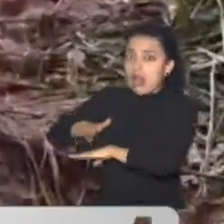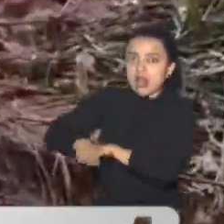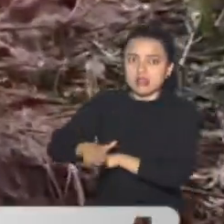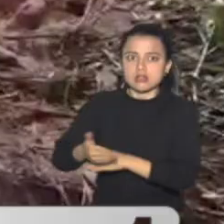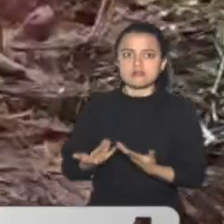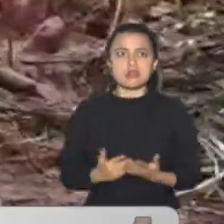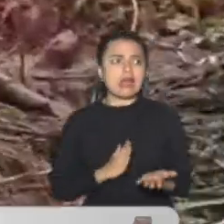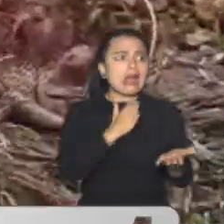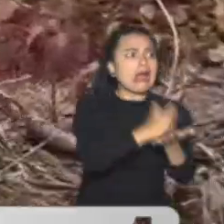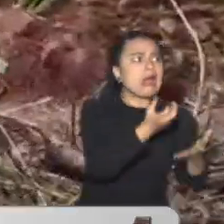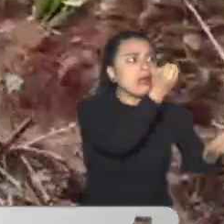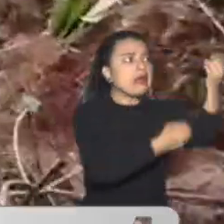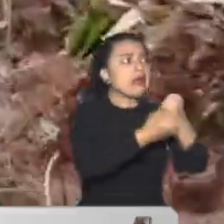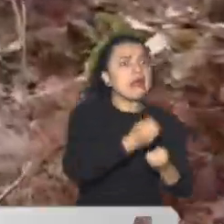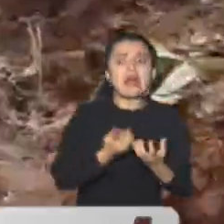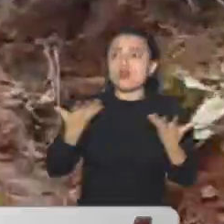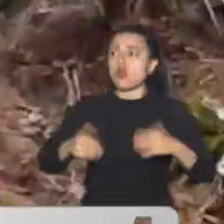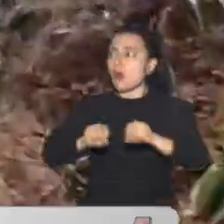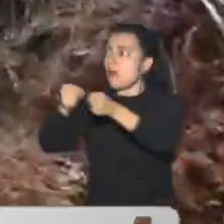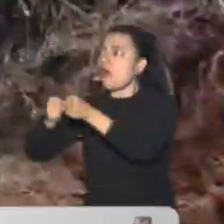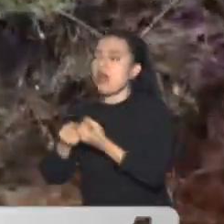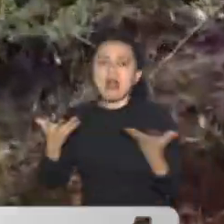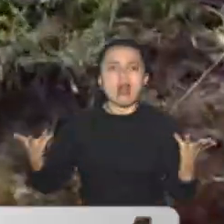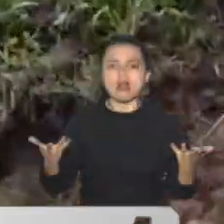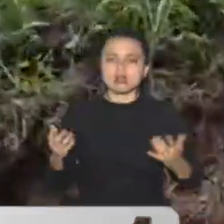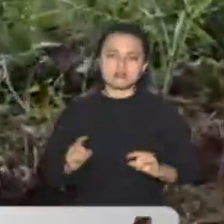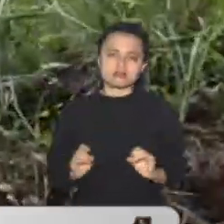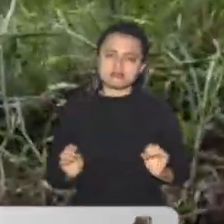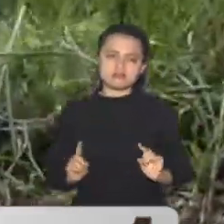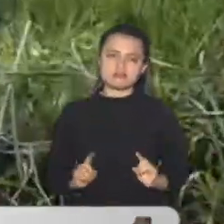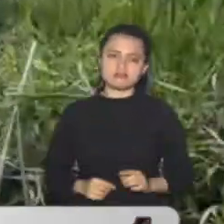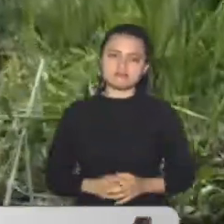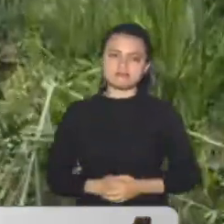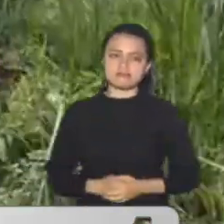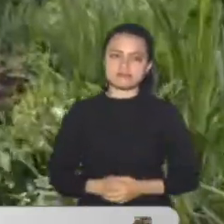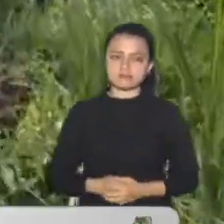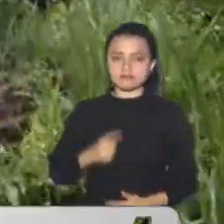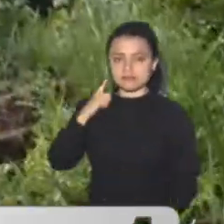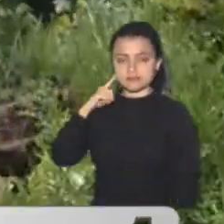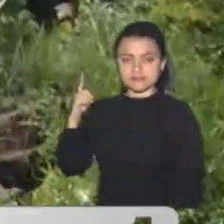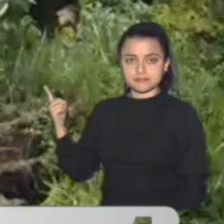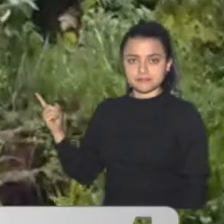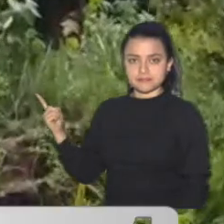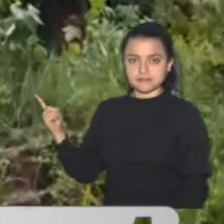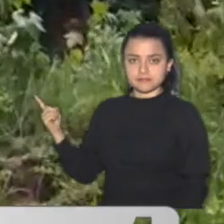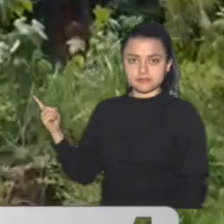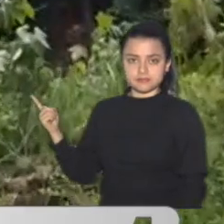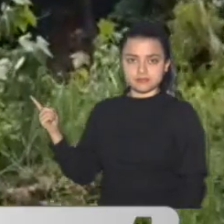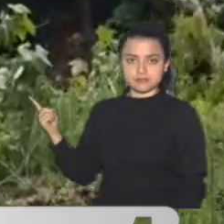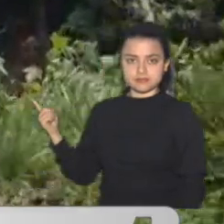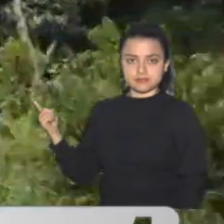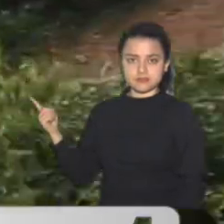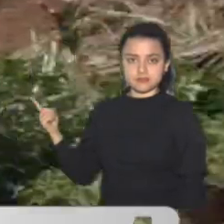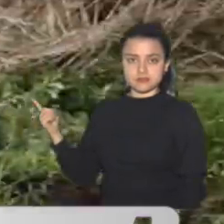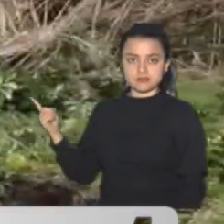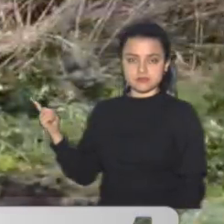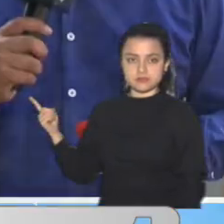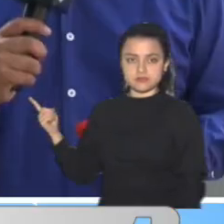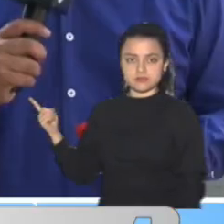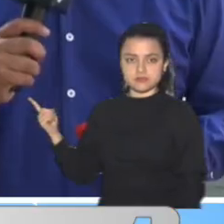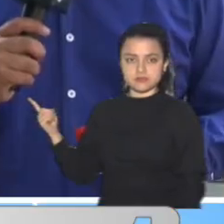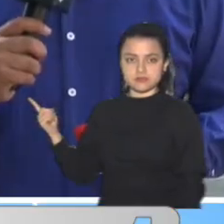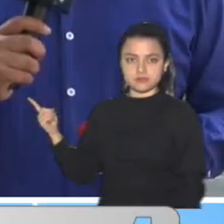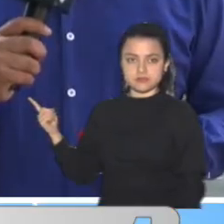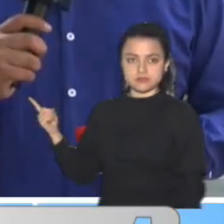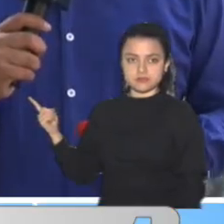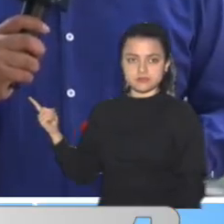huertas de galpones debido a la magnitud de esta emergencia y también en la zona rural de palmira valle del cauca del corregimiento de la